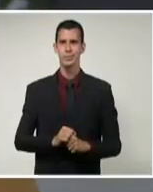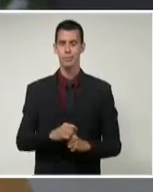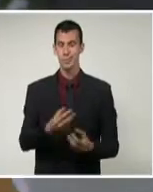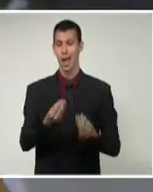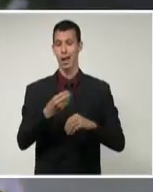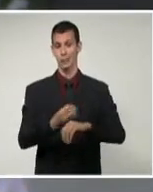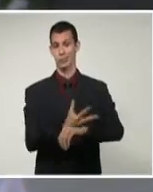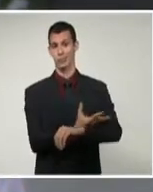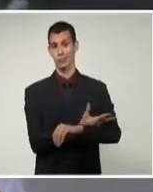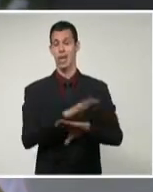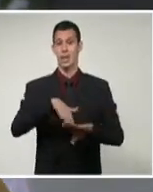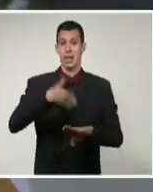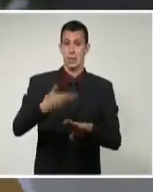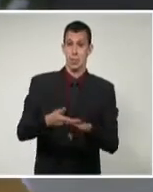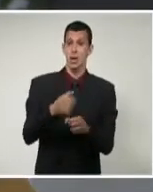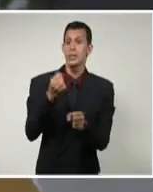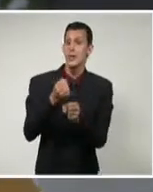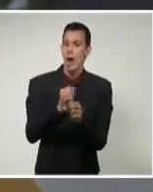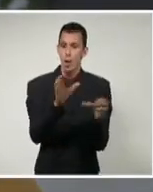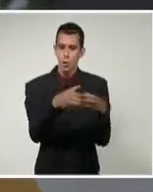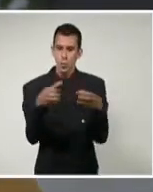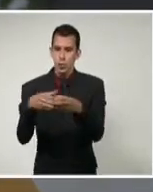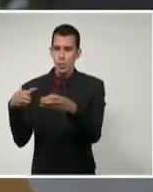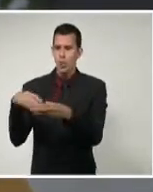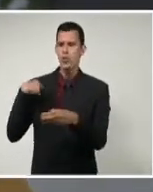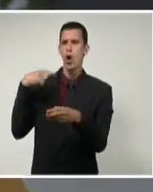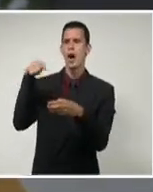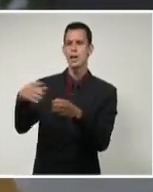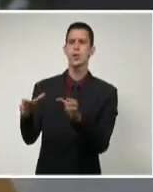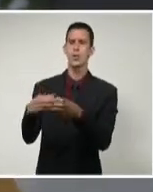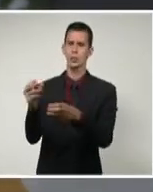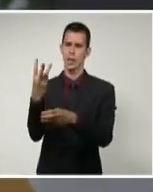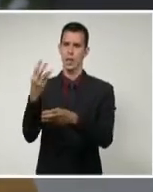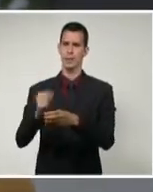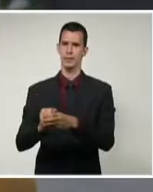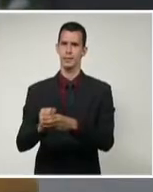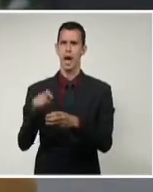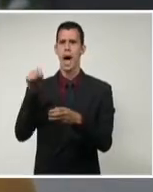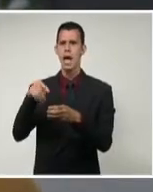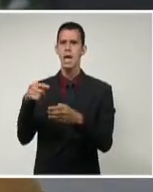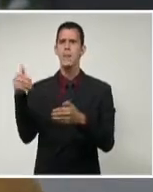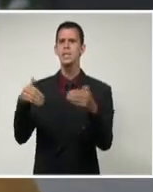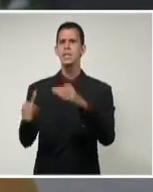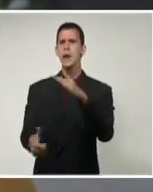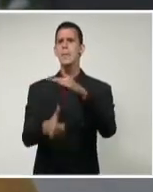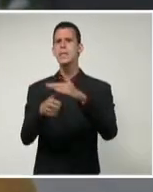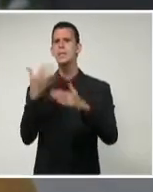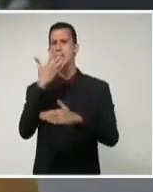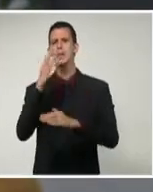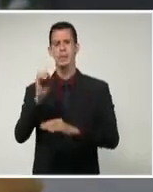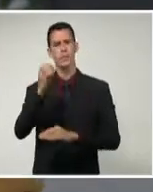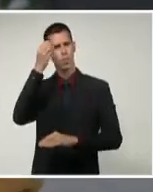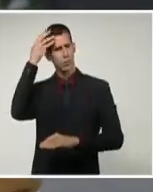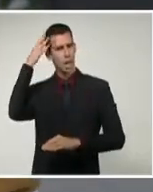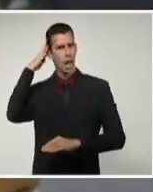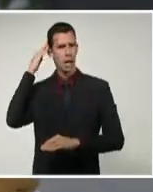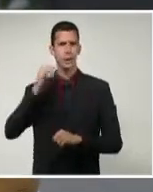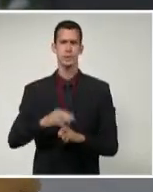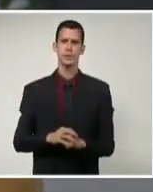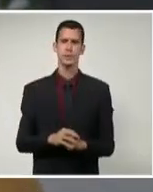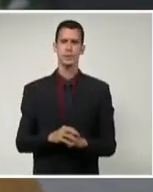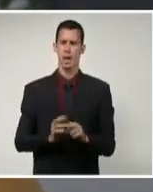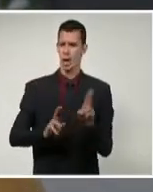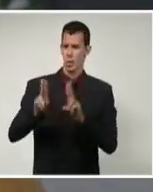y estuvimos en un debate muy abierto, muy franco con el presidente de la República. Y la jornada de hoy, escuchar